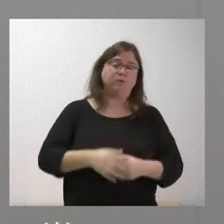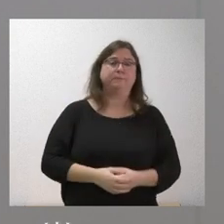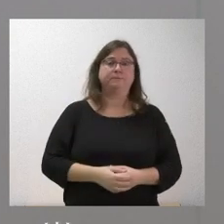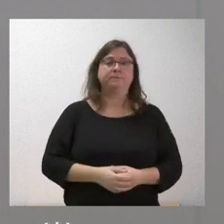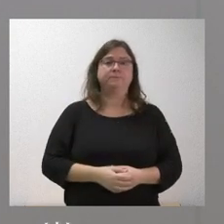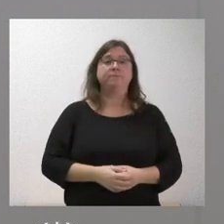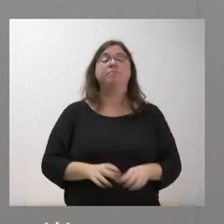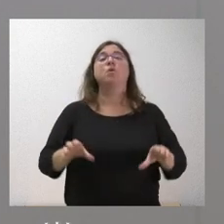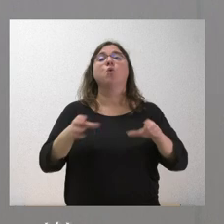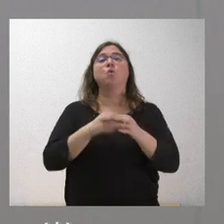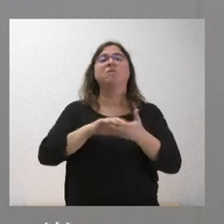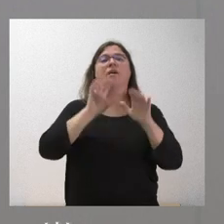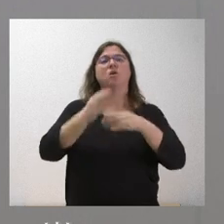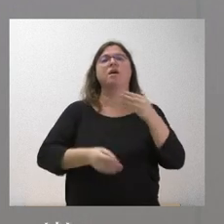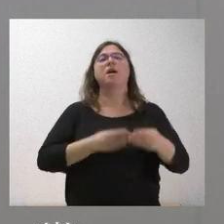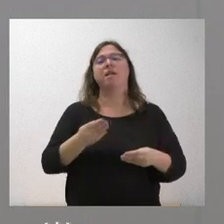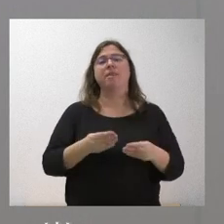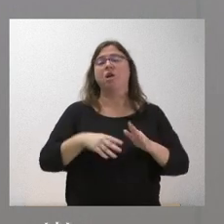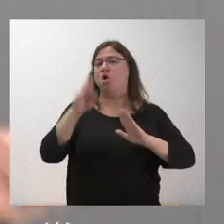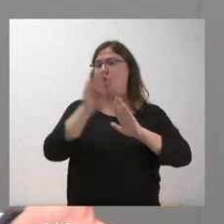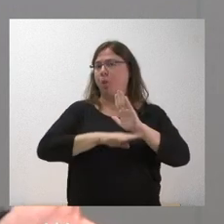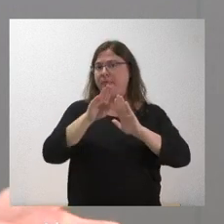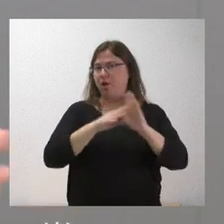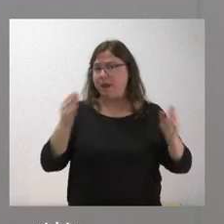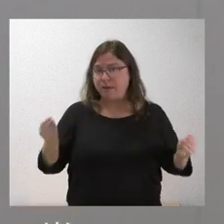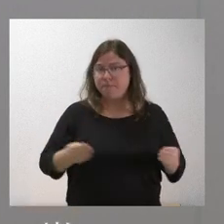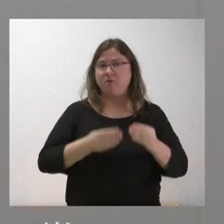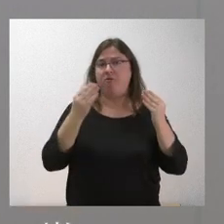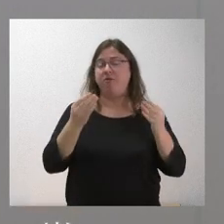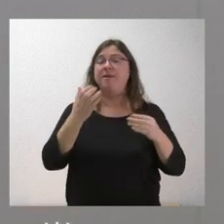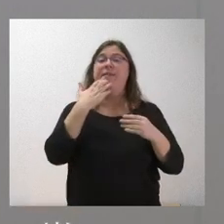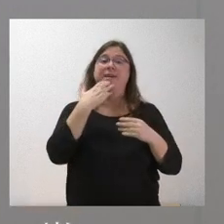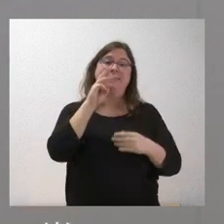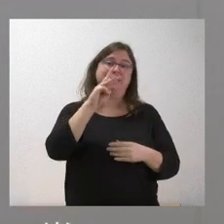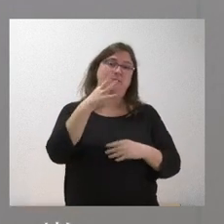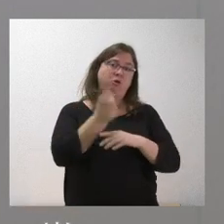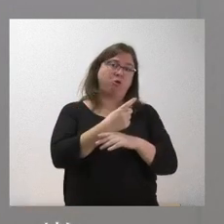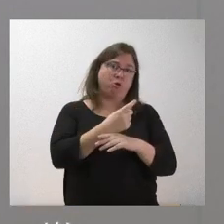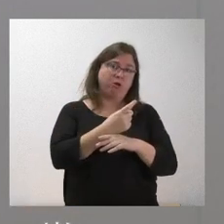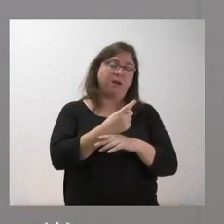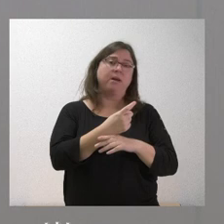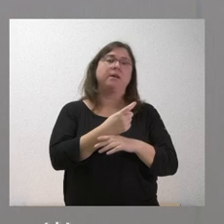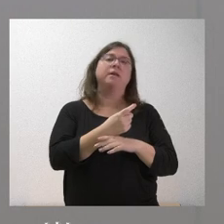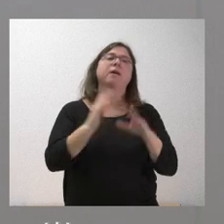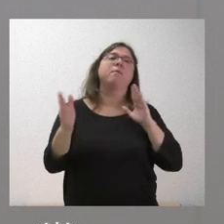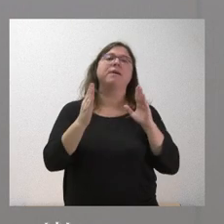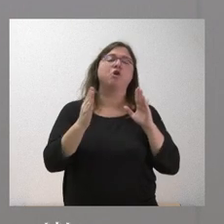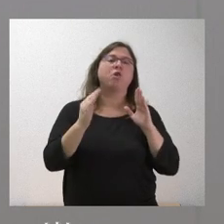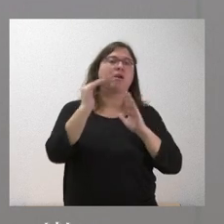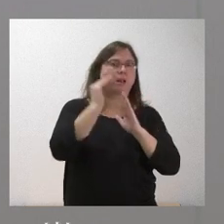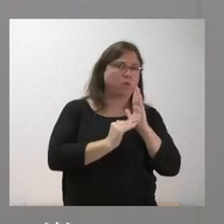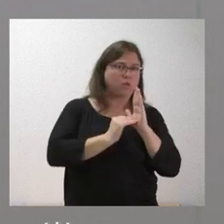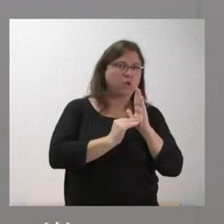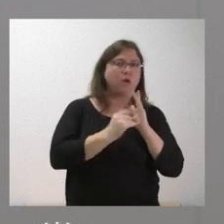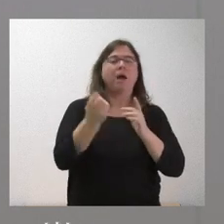junta de Castilla León mejorar sus condiciones le he puesto algunos casos las 35 horas la reducción del periodo electivo la reducción de